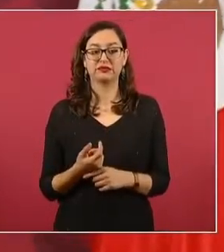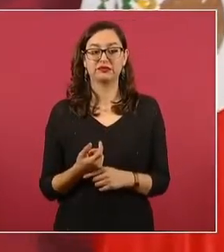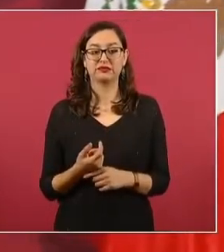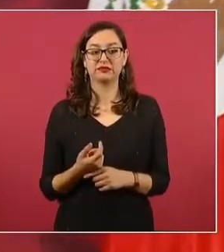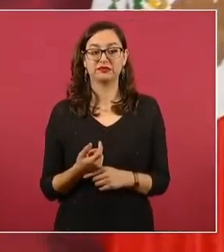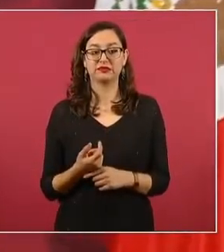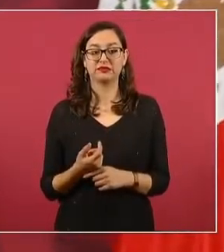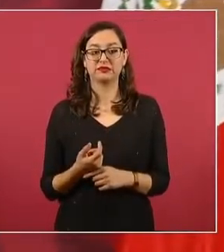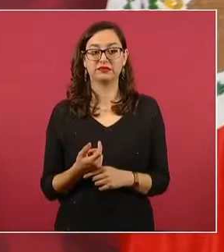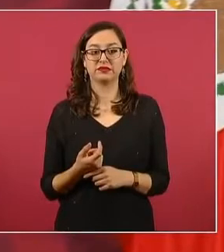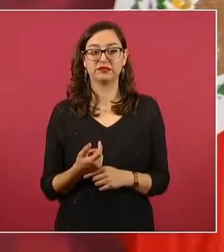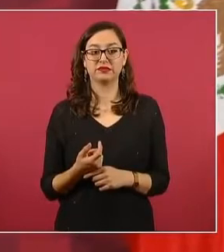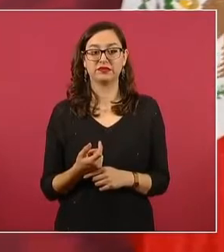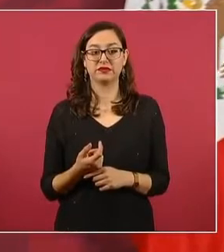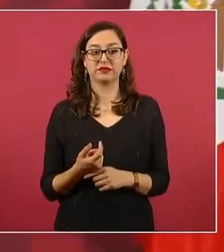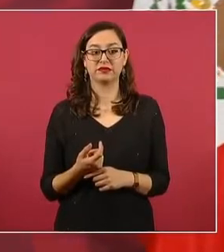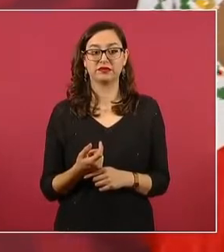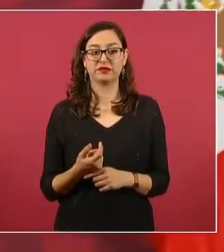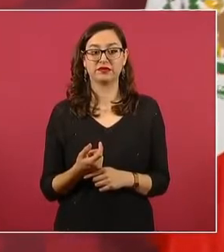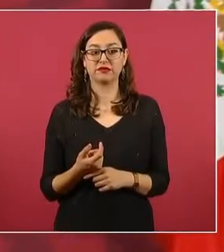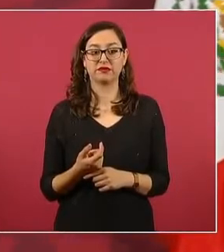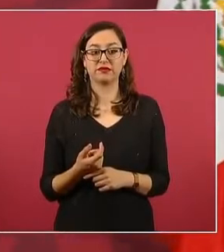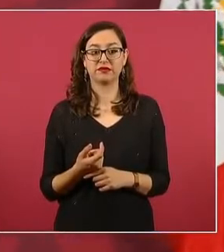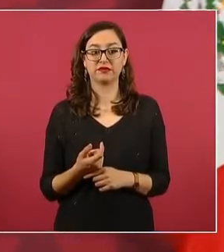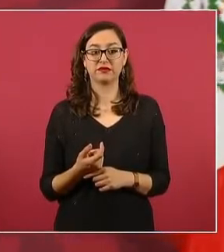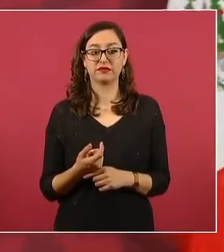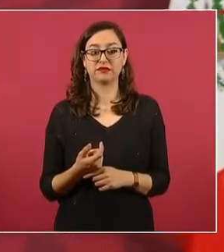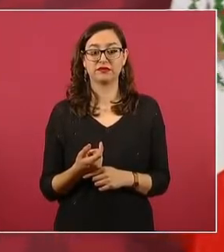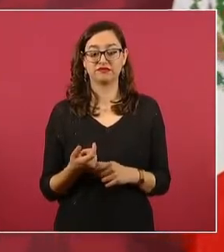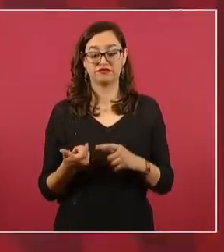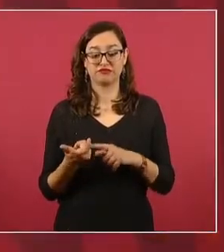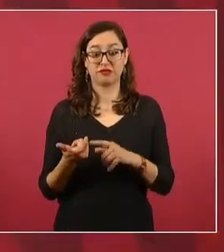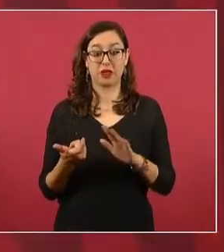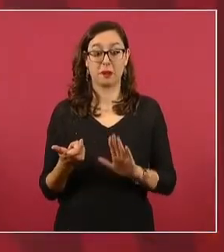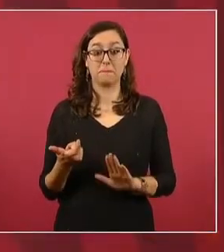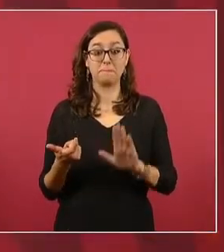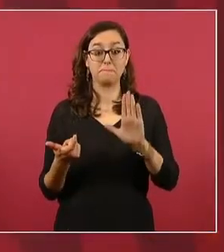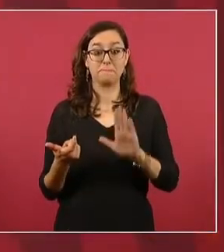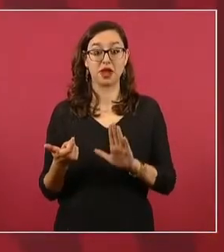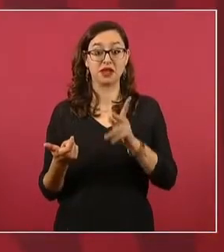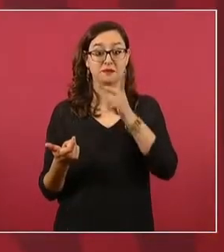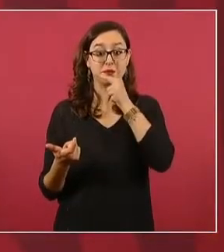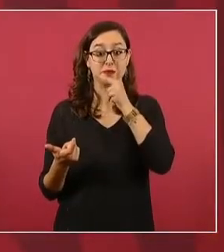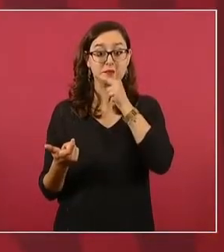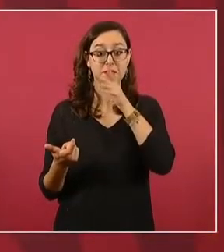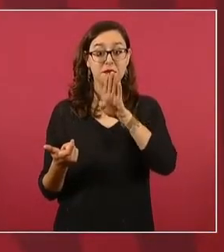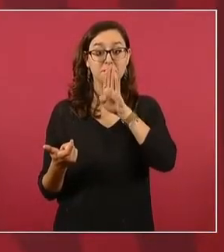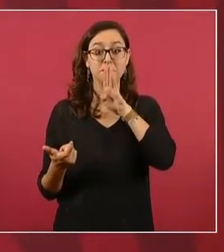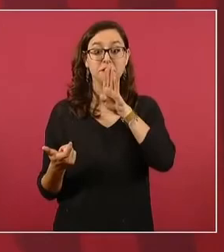términos de diversidad, la mamá y el papá del diablo.